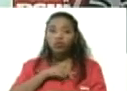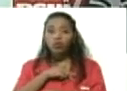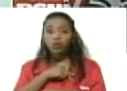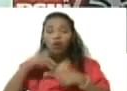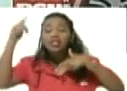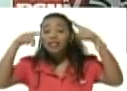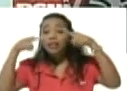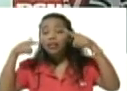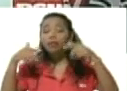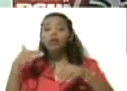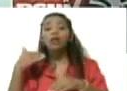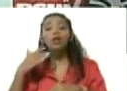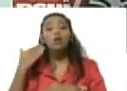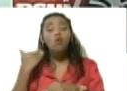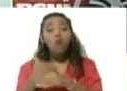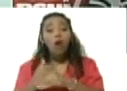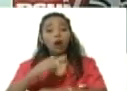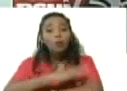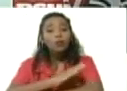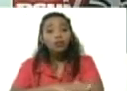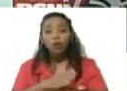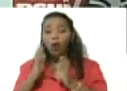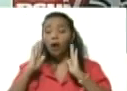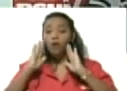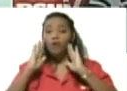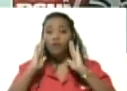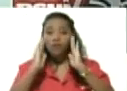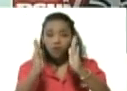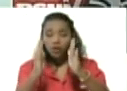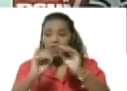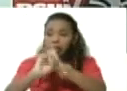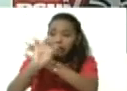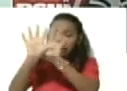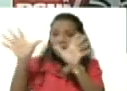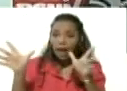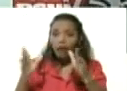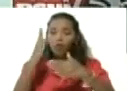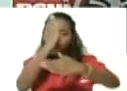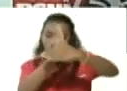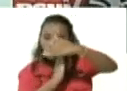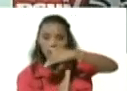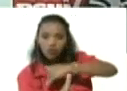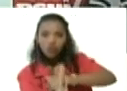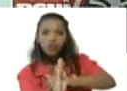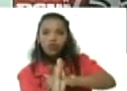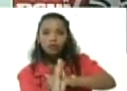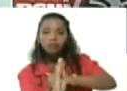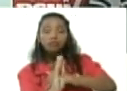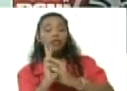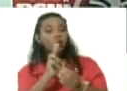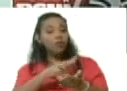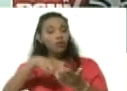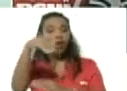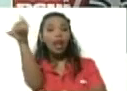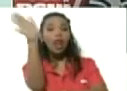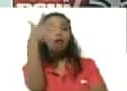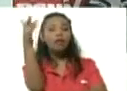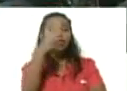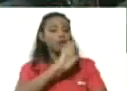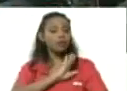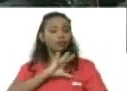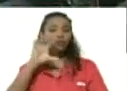en el camino y la dirección correcta, la de la dignidad, la de levantar las banderas de la soberanía,